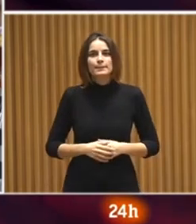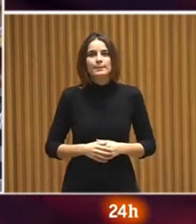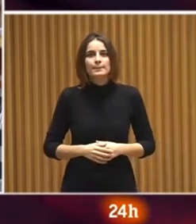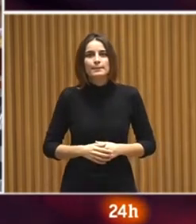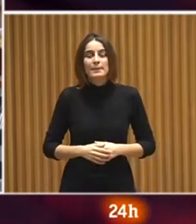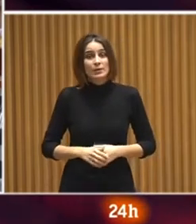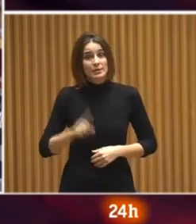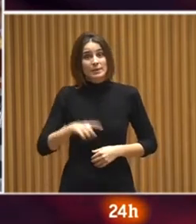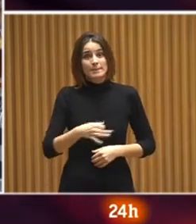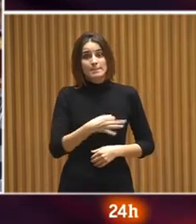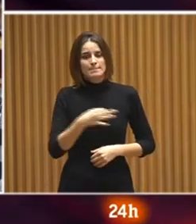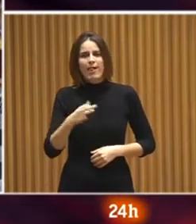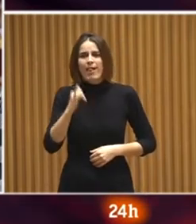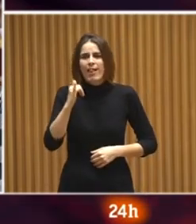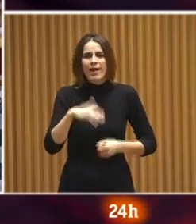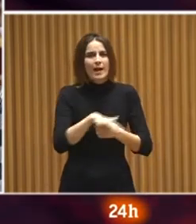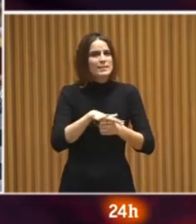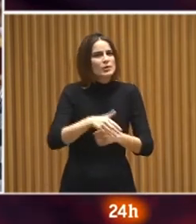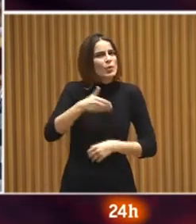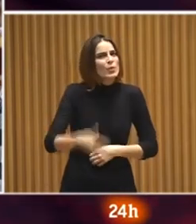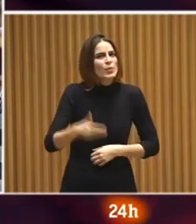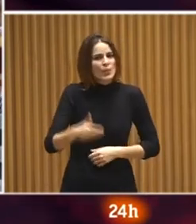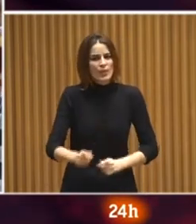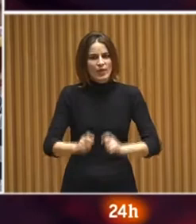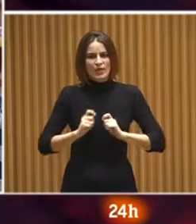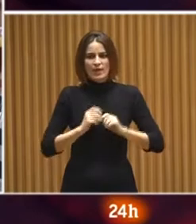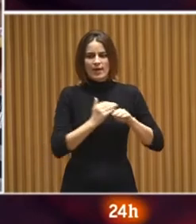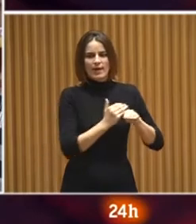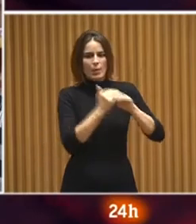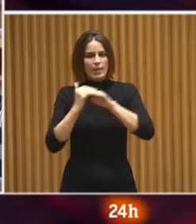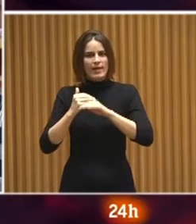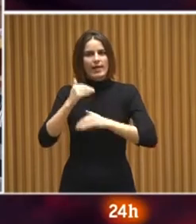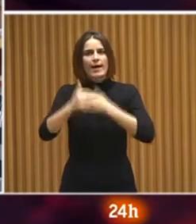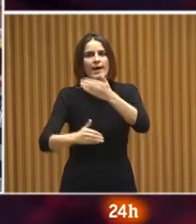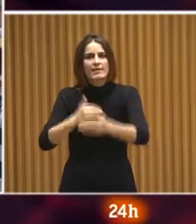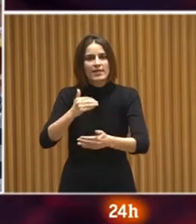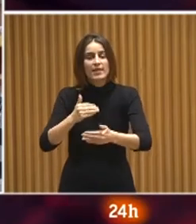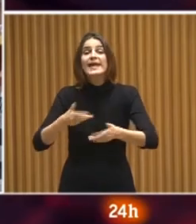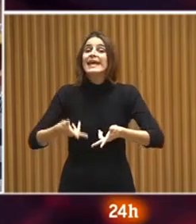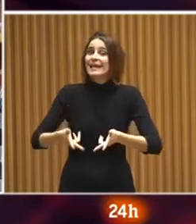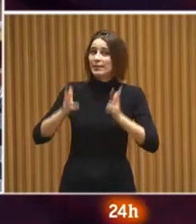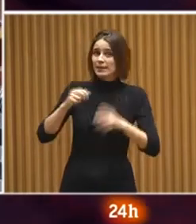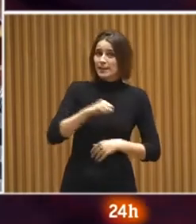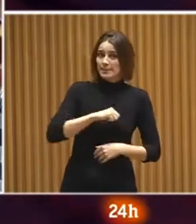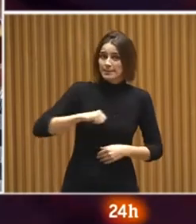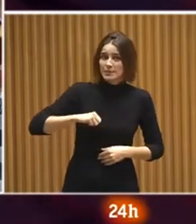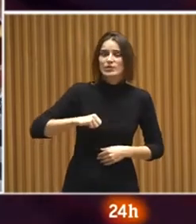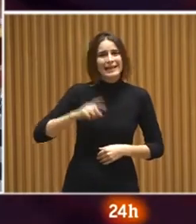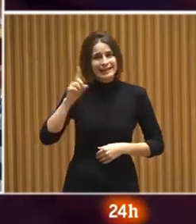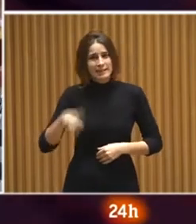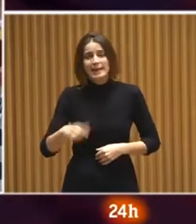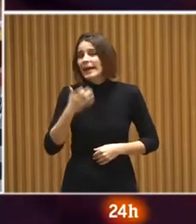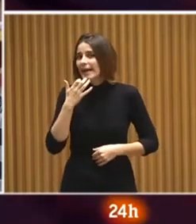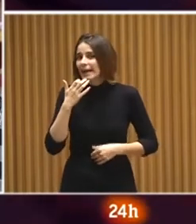fundamentales en los que avanzar en la igualdad y también en la libertad personal como el acceso a la vivienda o a la cultura,